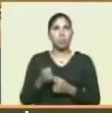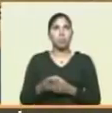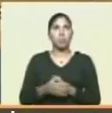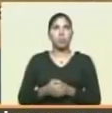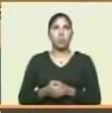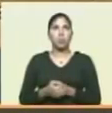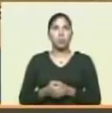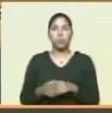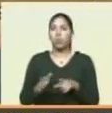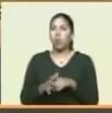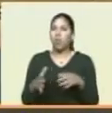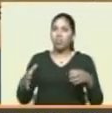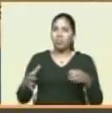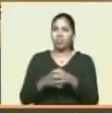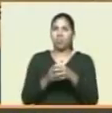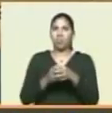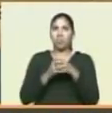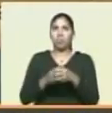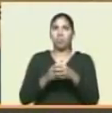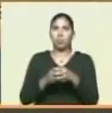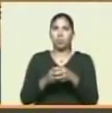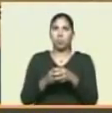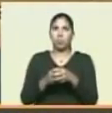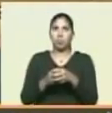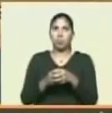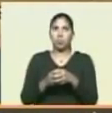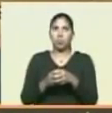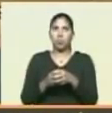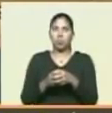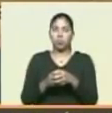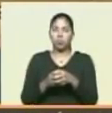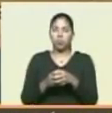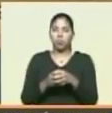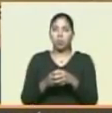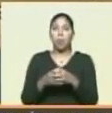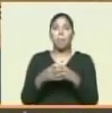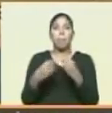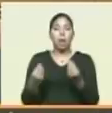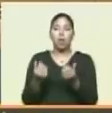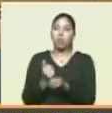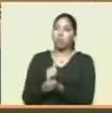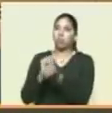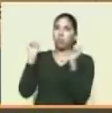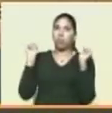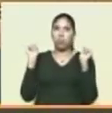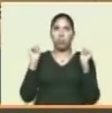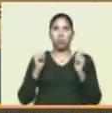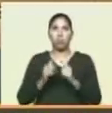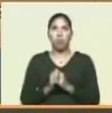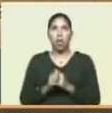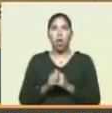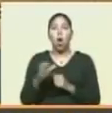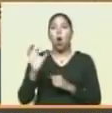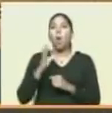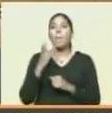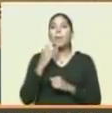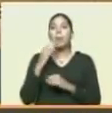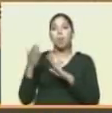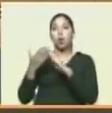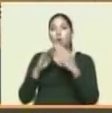verdadera masa apuñada que nos permita romper con esas cadenas. O lo que nos pasa con el sector comunal, por ejemplo,